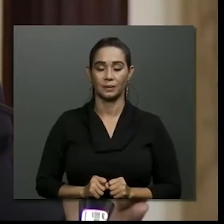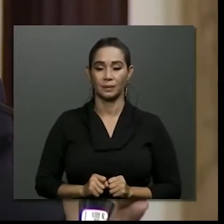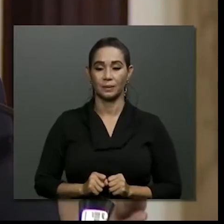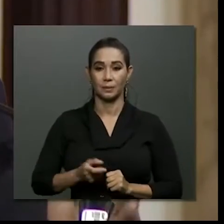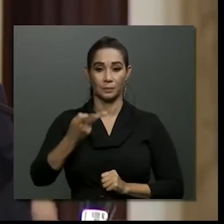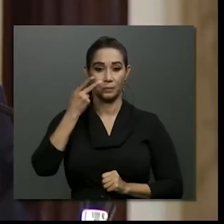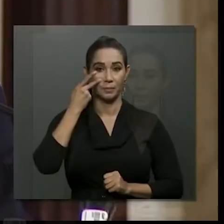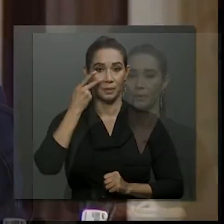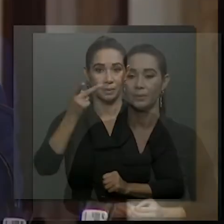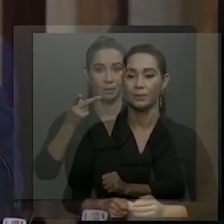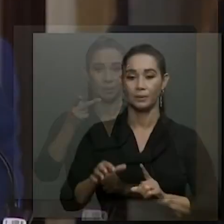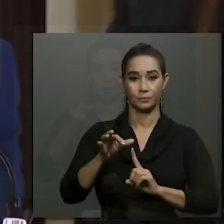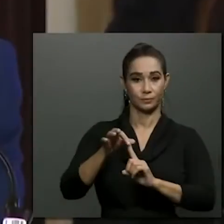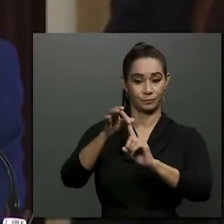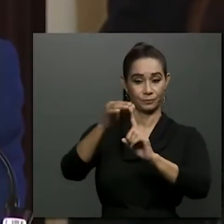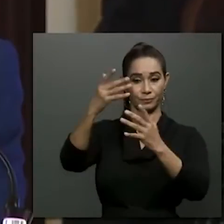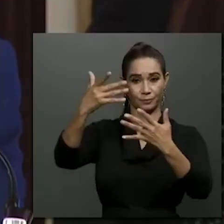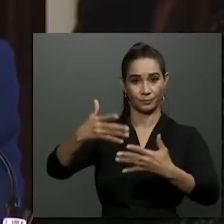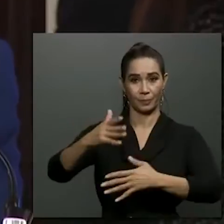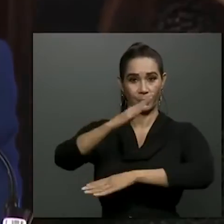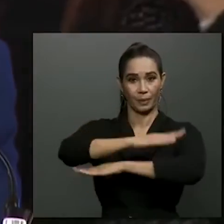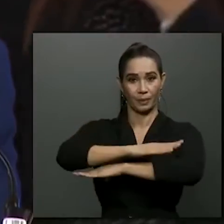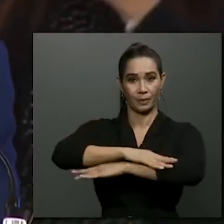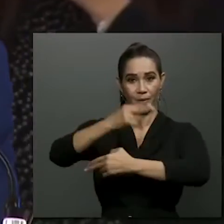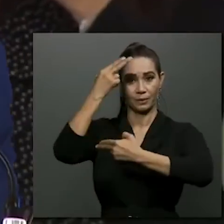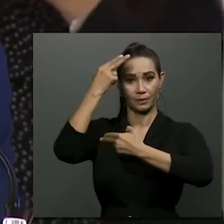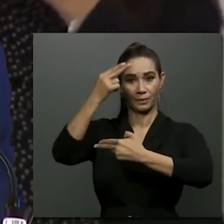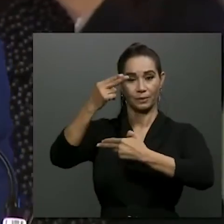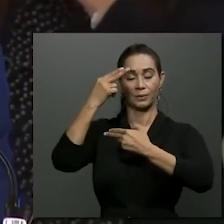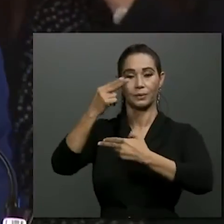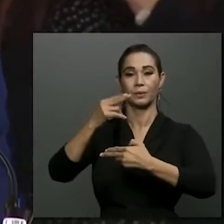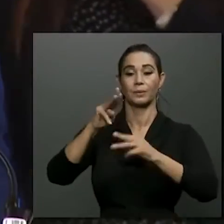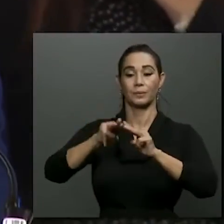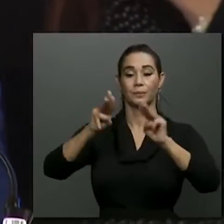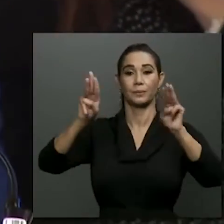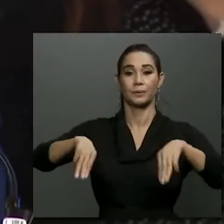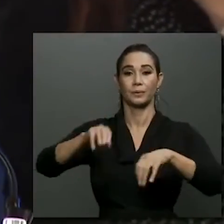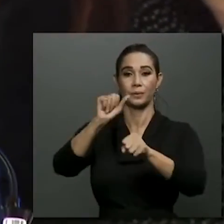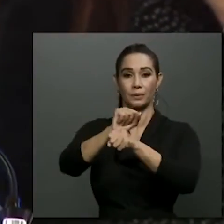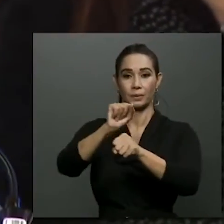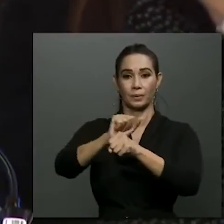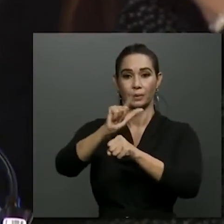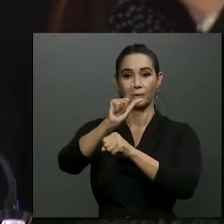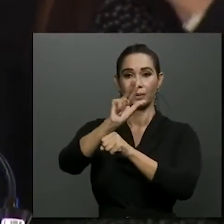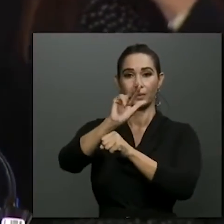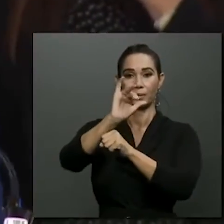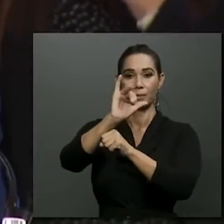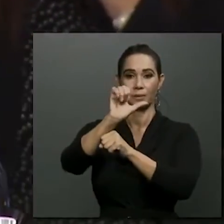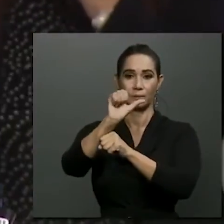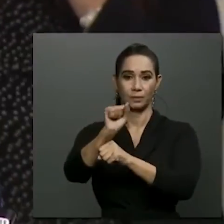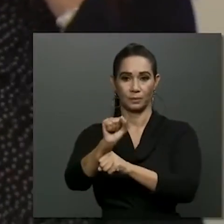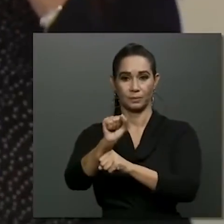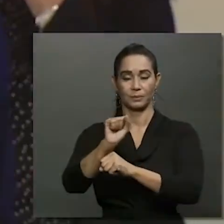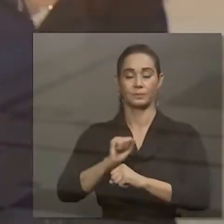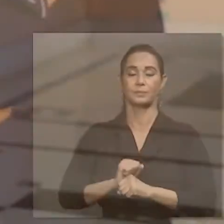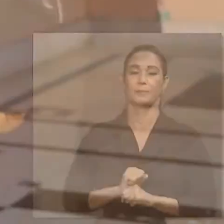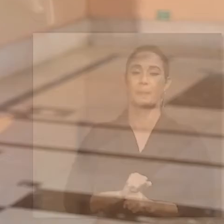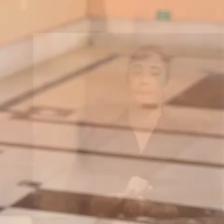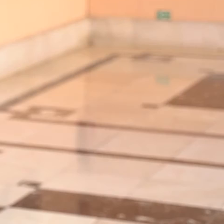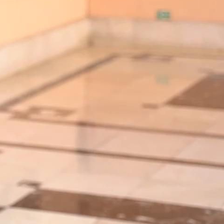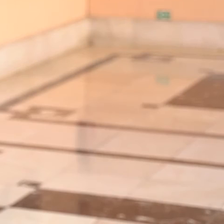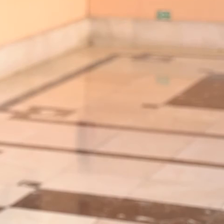pensionados. La medida será ejecutada por la Dirección General de Jubilaciones y Pensiones a cargo del Estado.